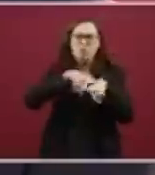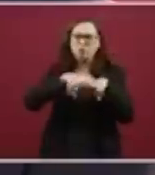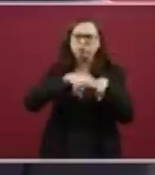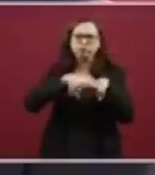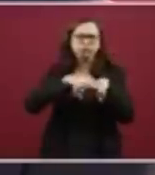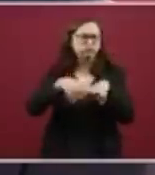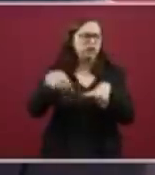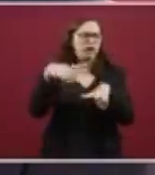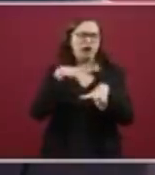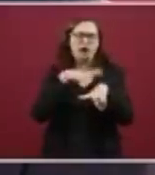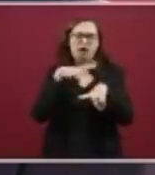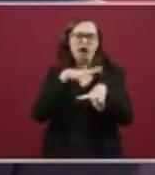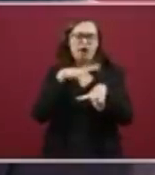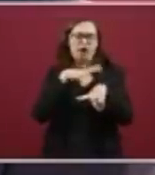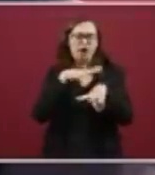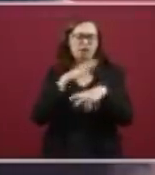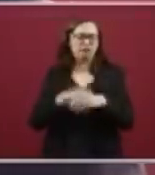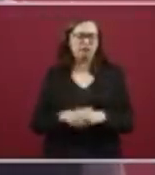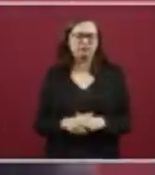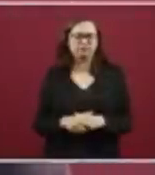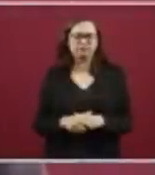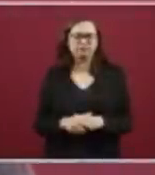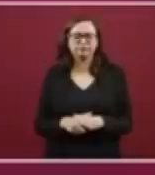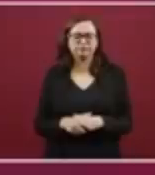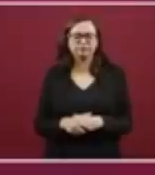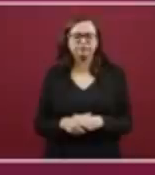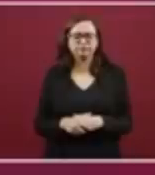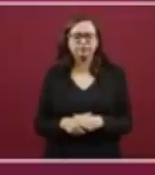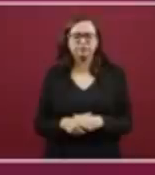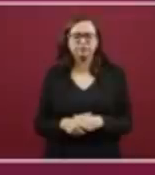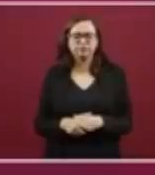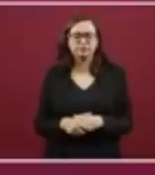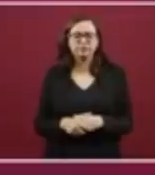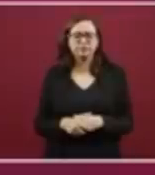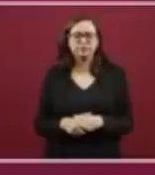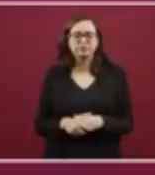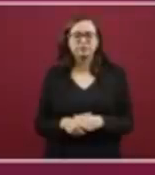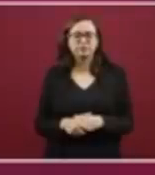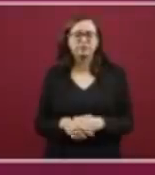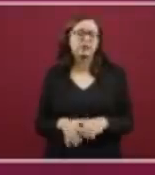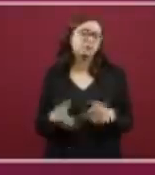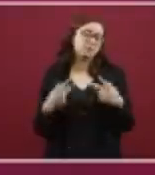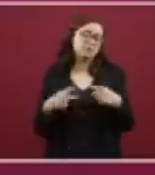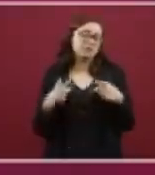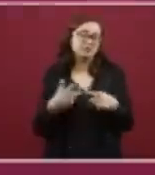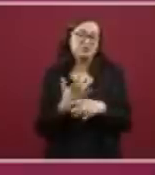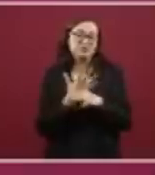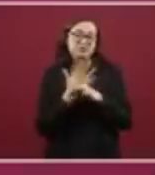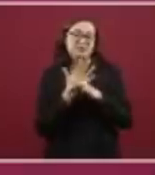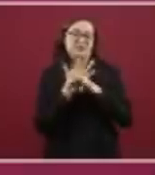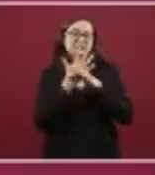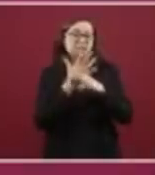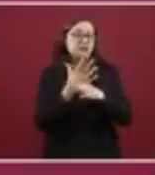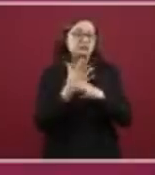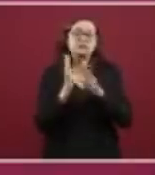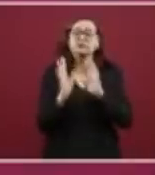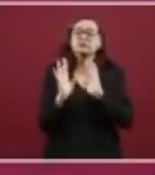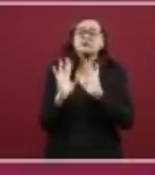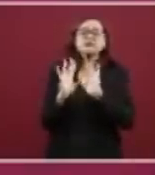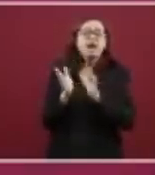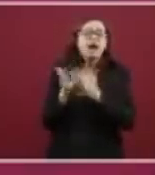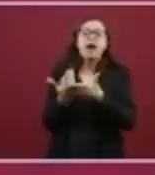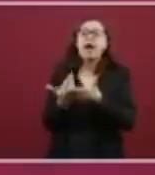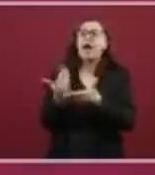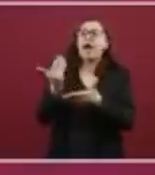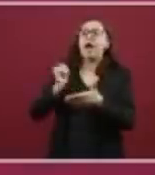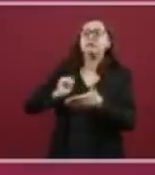Como dicen los especialistas, ya es una zona impactada, o sea,